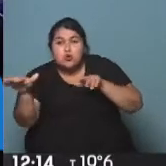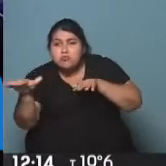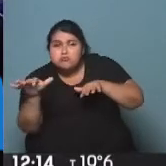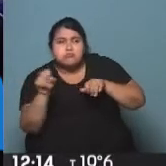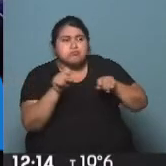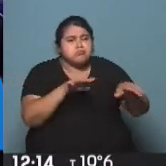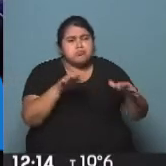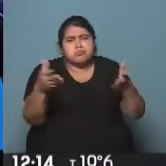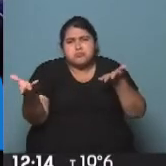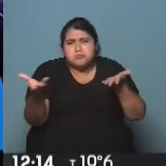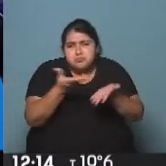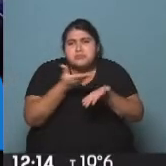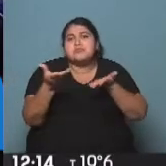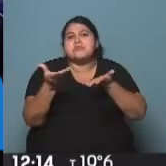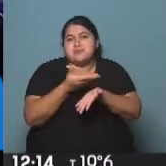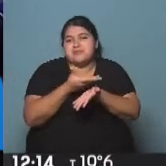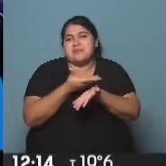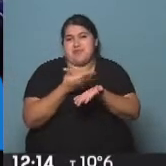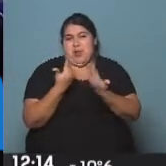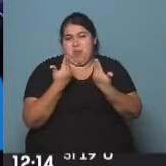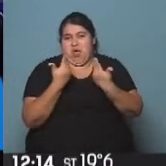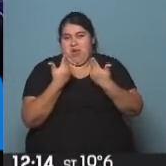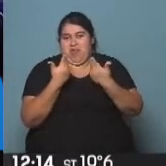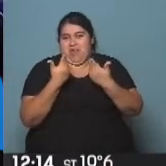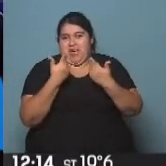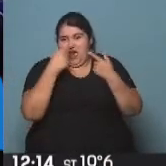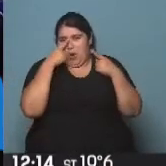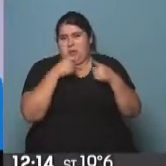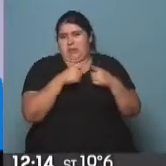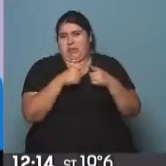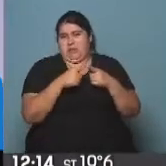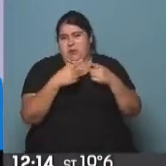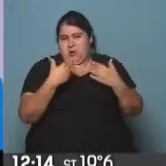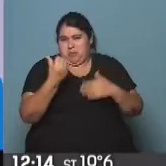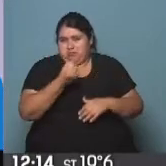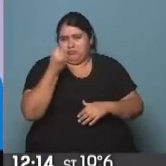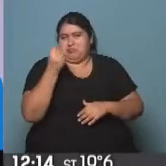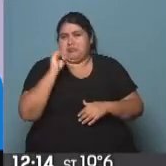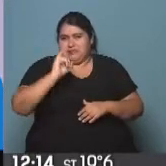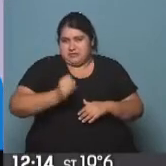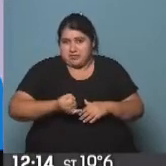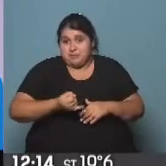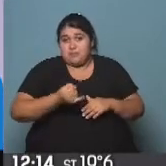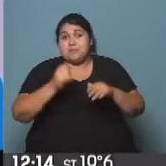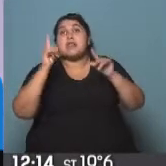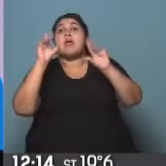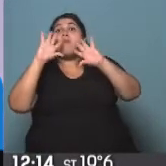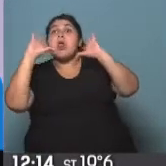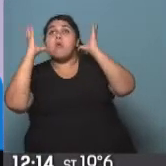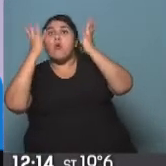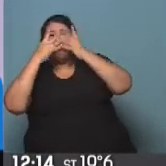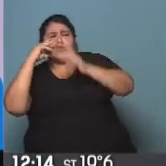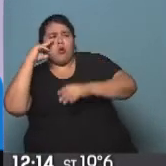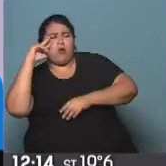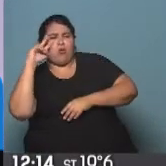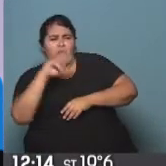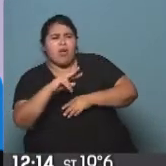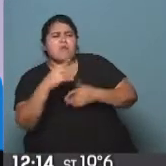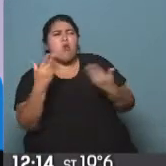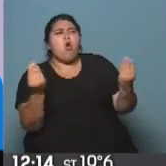alcanzar el bienestar y prosperidad de nuestra gente. Hagamos que el mundo vea todo lo que tenemos para